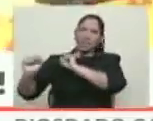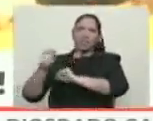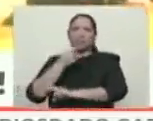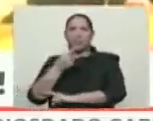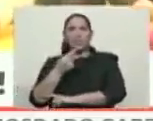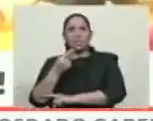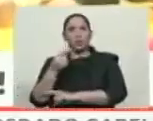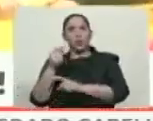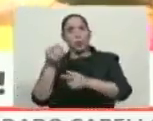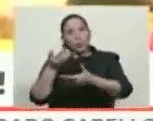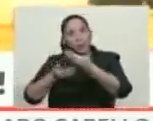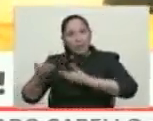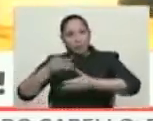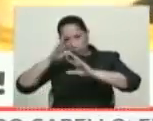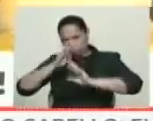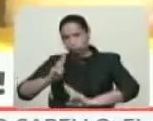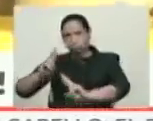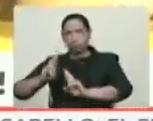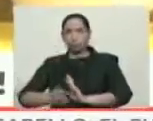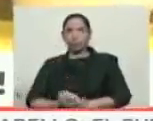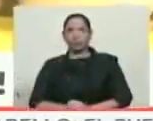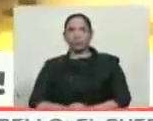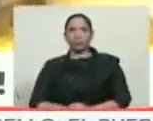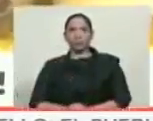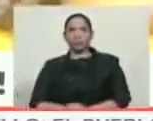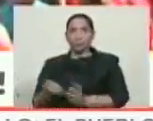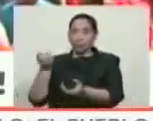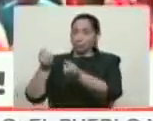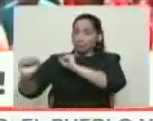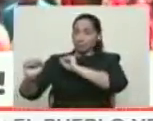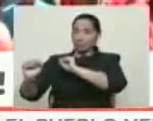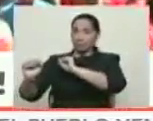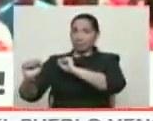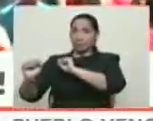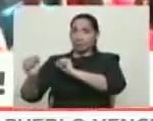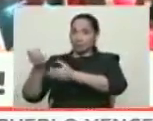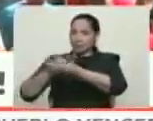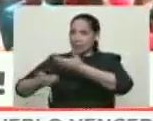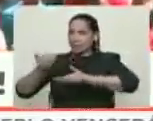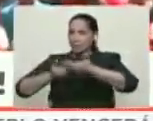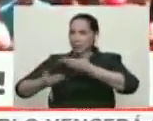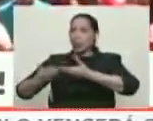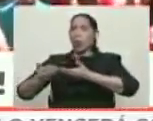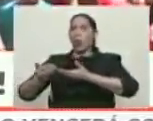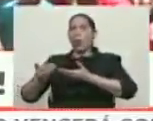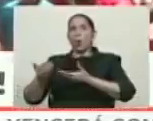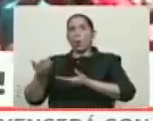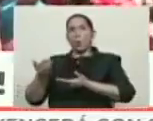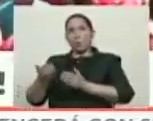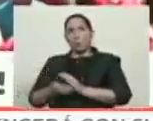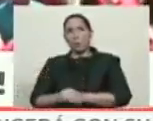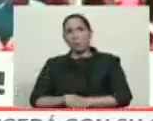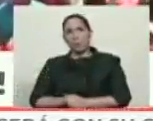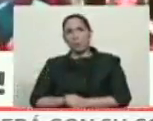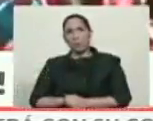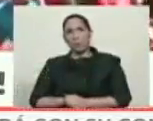las relaciones de respeto, rechazaron lo que ha sido las relaciones de cooperación, porque aquí, como ustedes